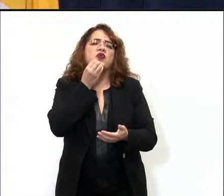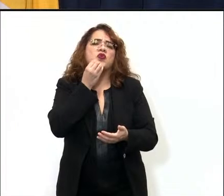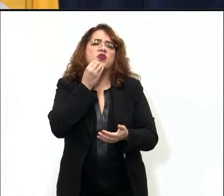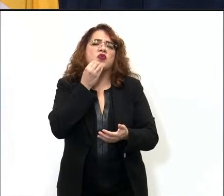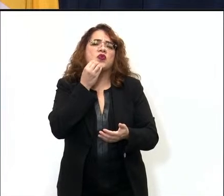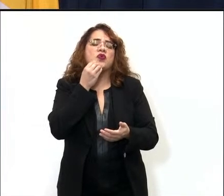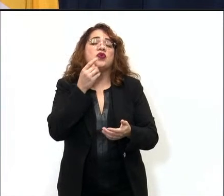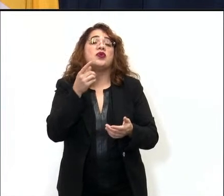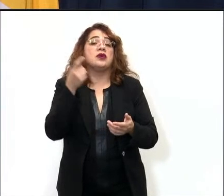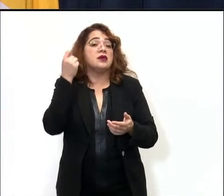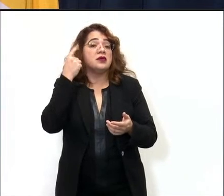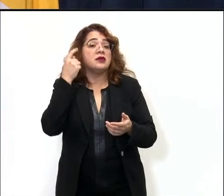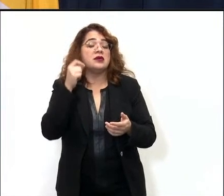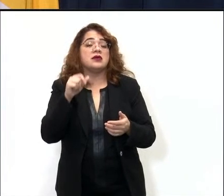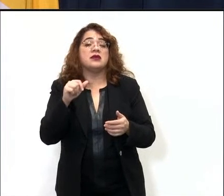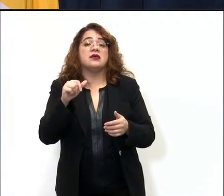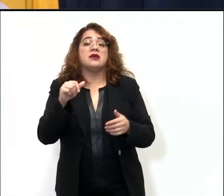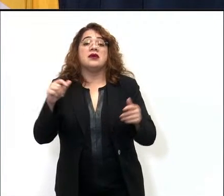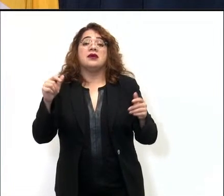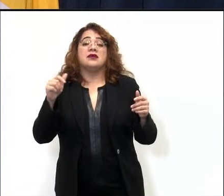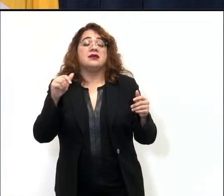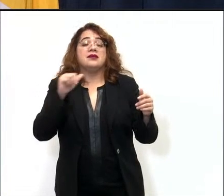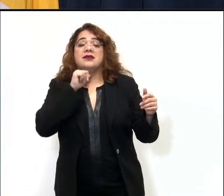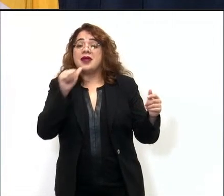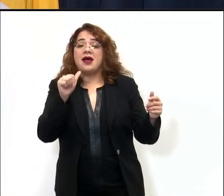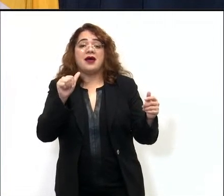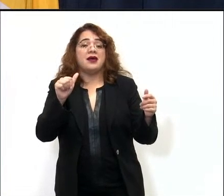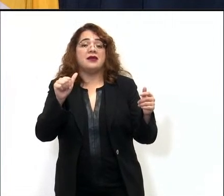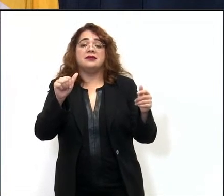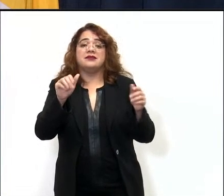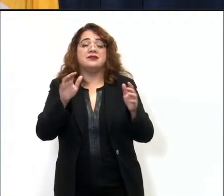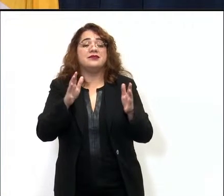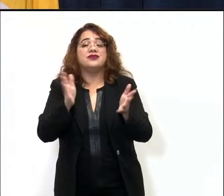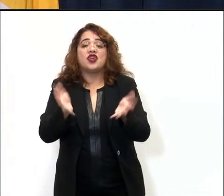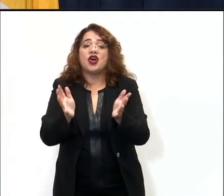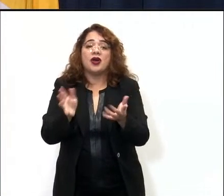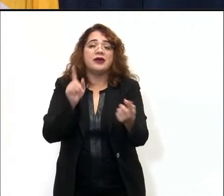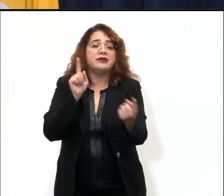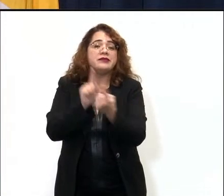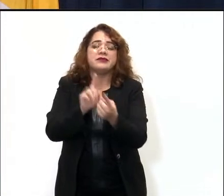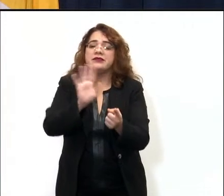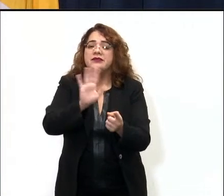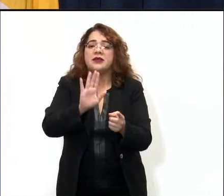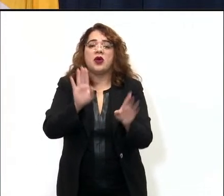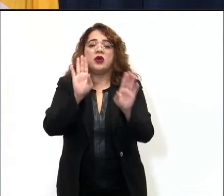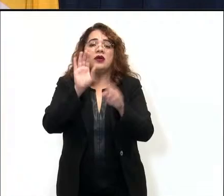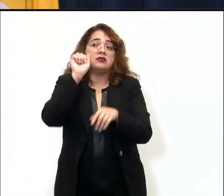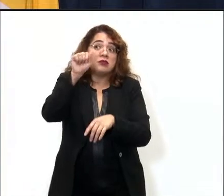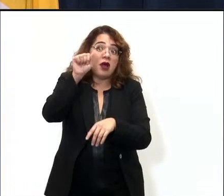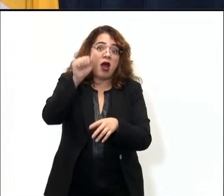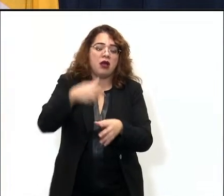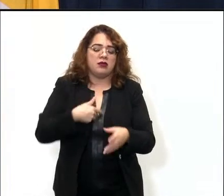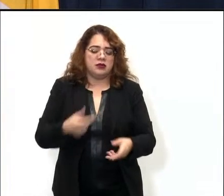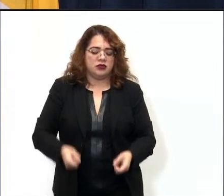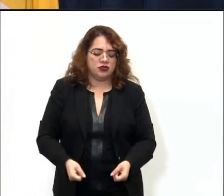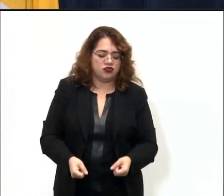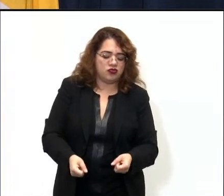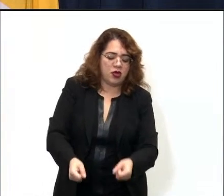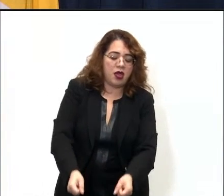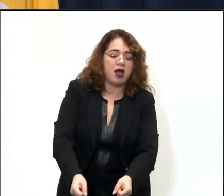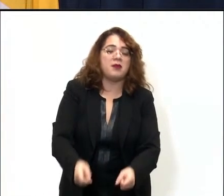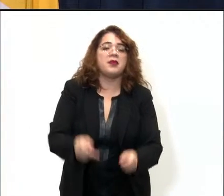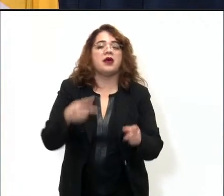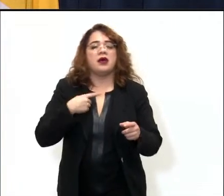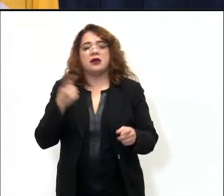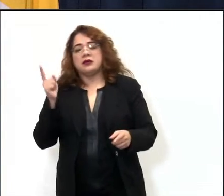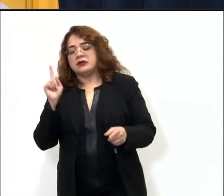alimentos, artículos de medicinas y otras cosas esenciales. Entonces, si tiene algunos